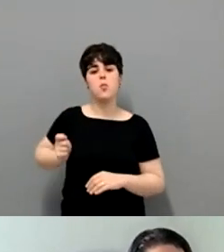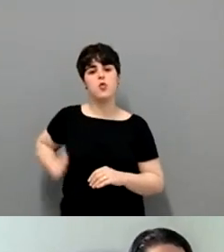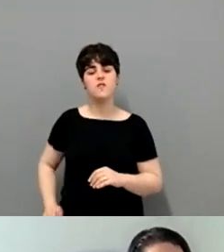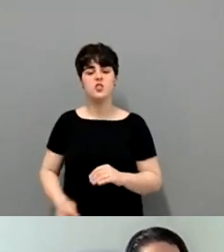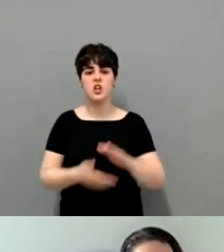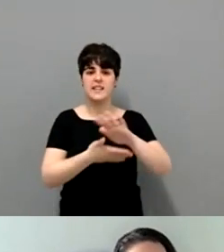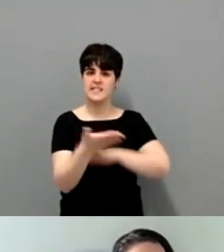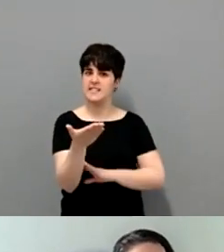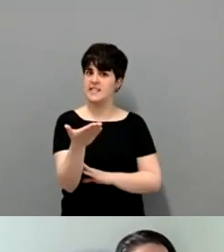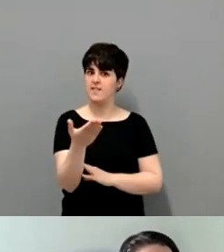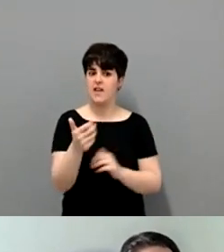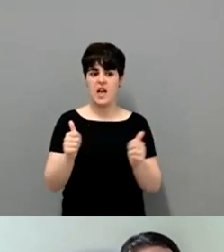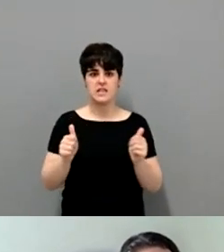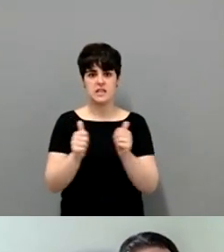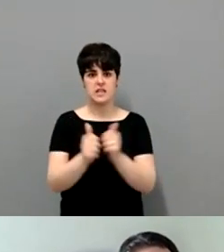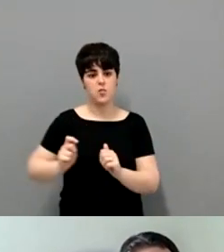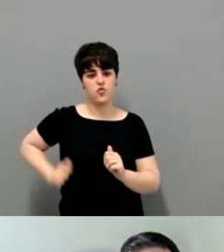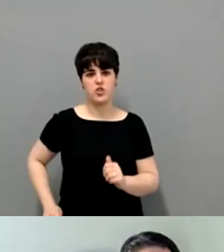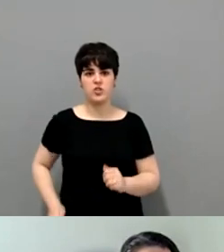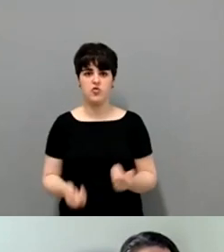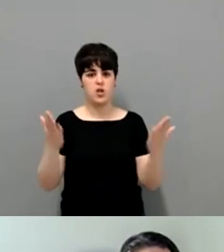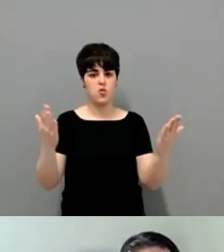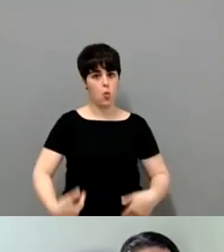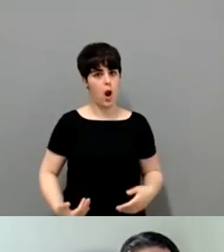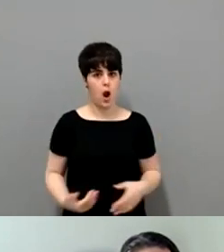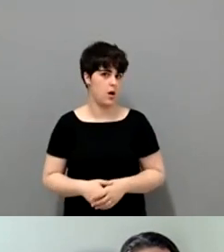contemplan la asistencia personal.